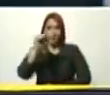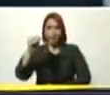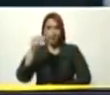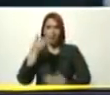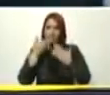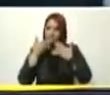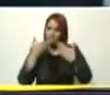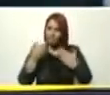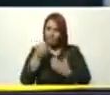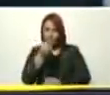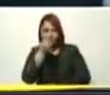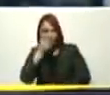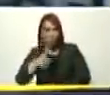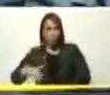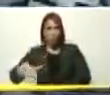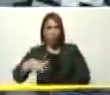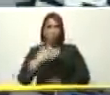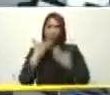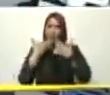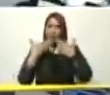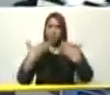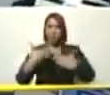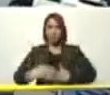a todo nuestro pueblo. Muchas gracias.